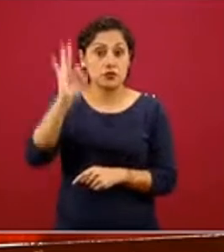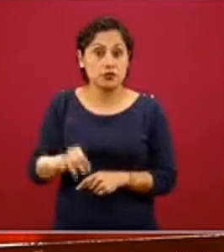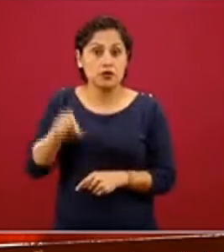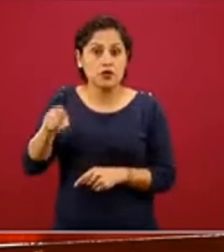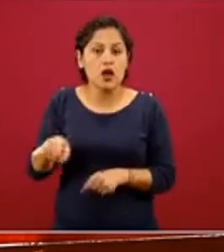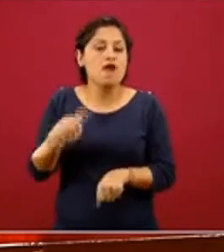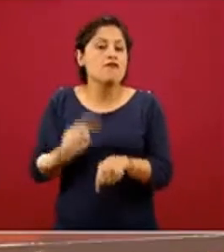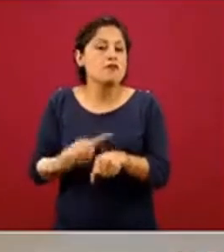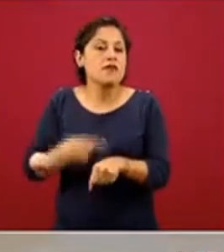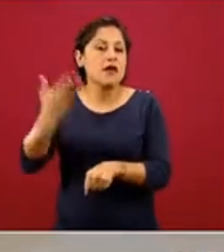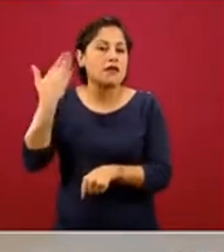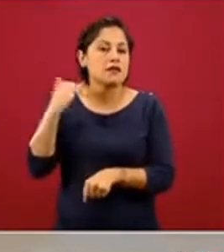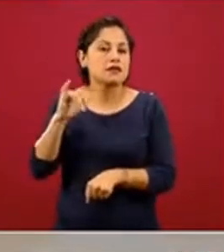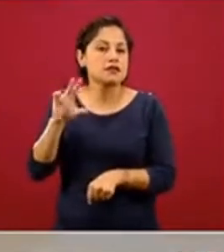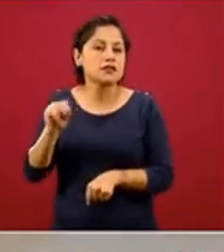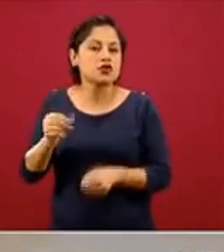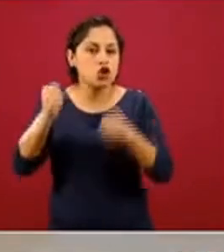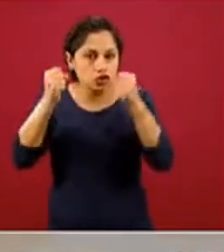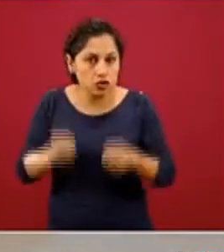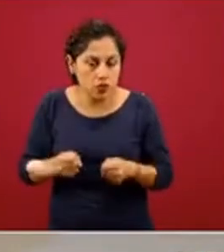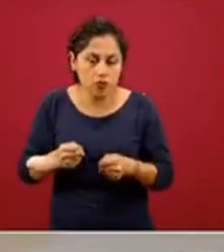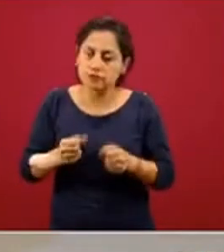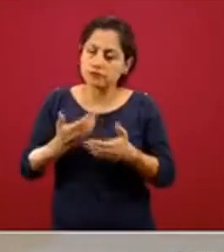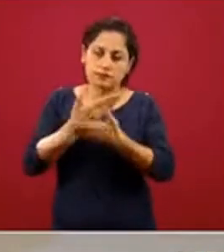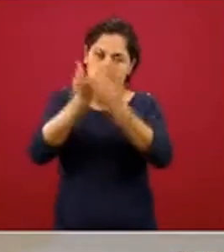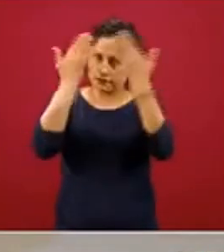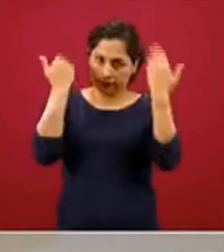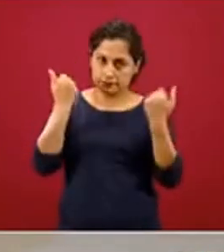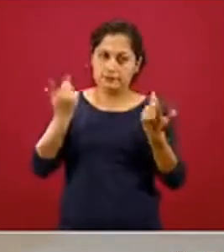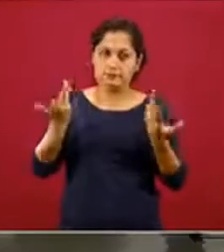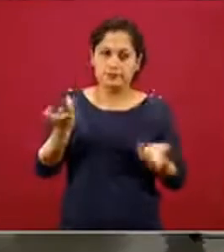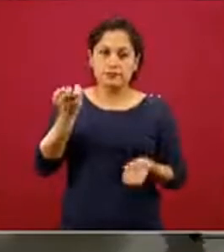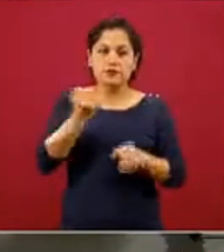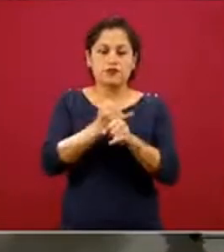¿no? Habría que hacer un estudio más a fondo para poder afirmarlo.